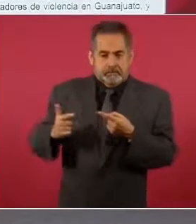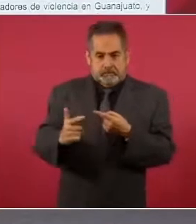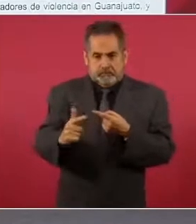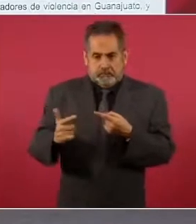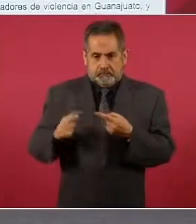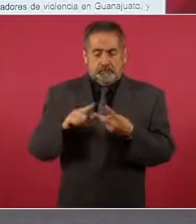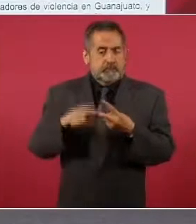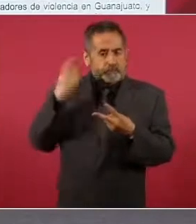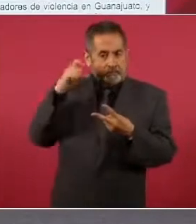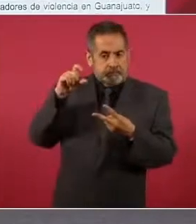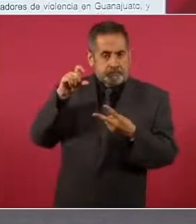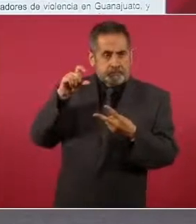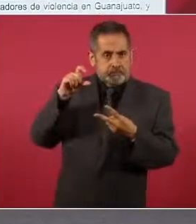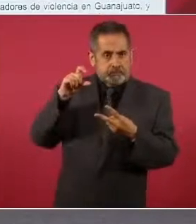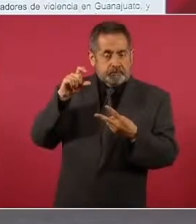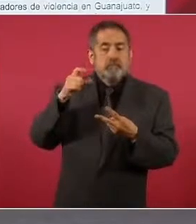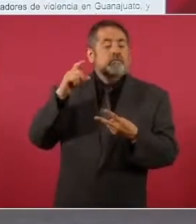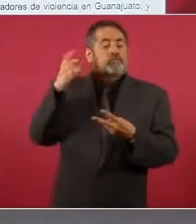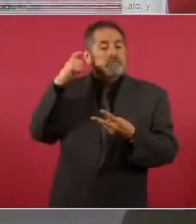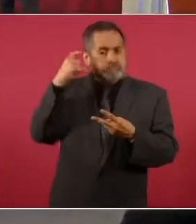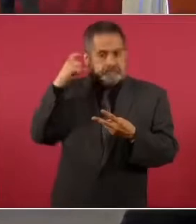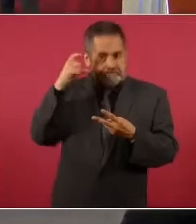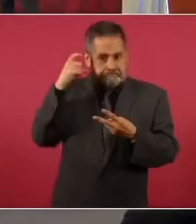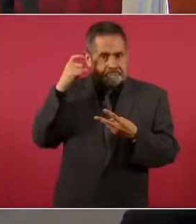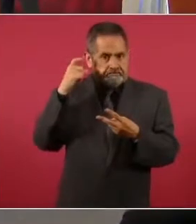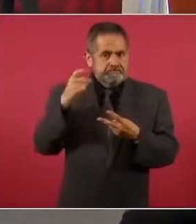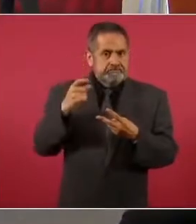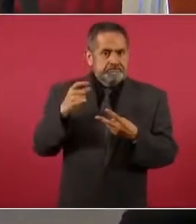Guanajuato y Quintana Roo y Querétaro,